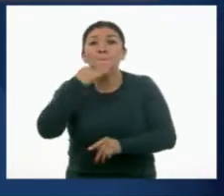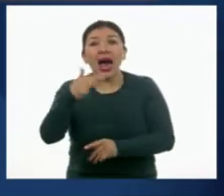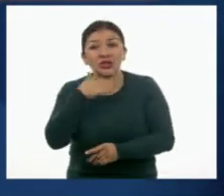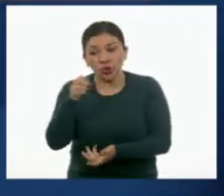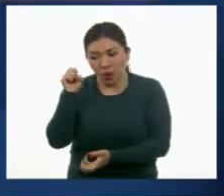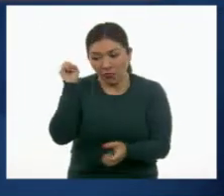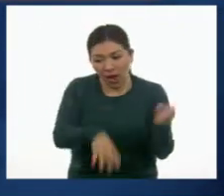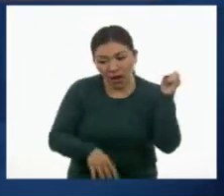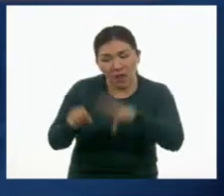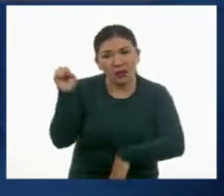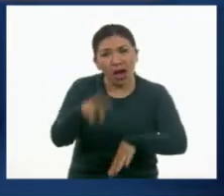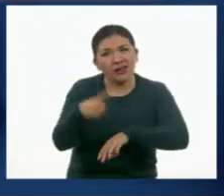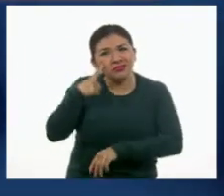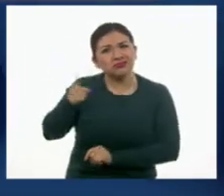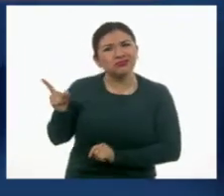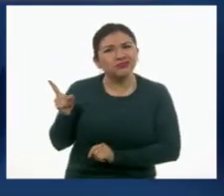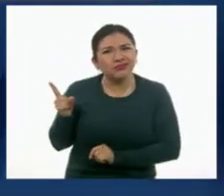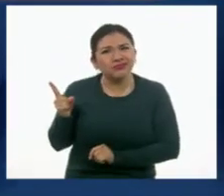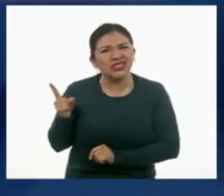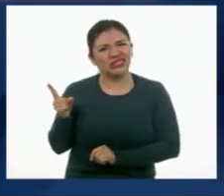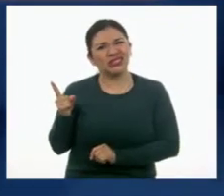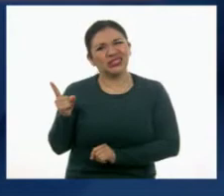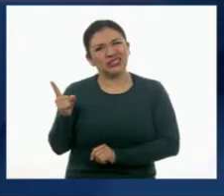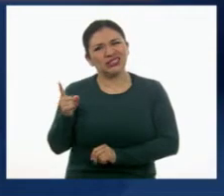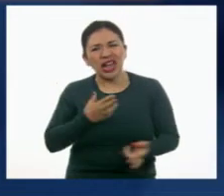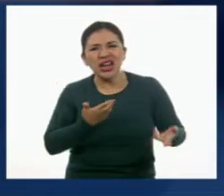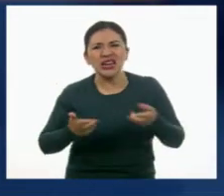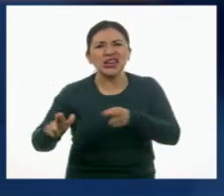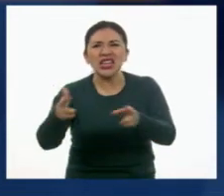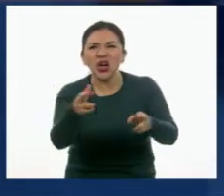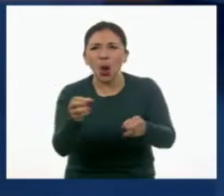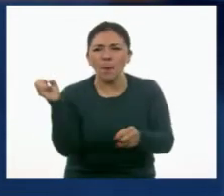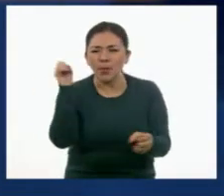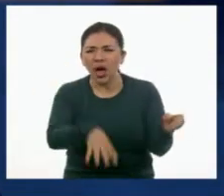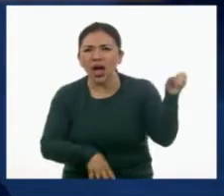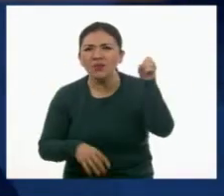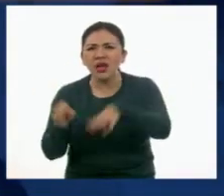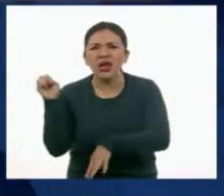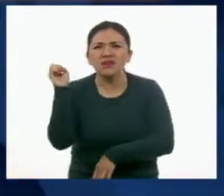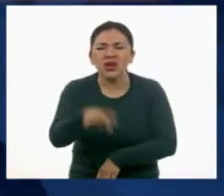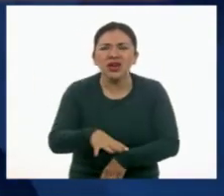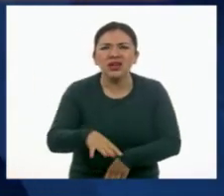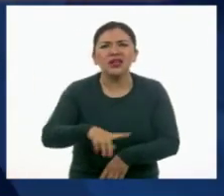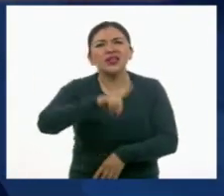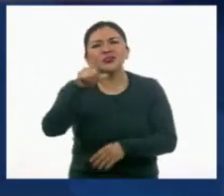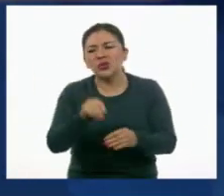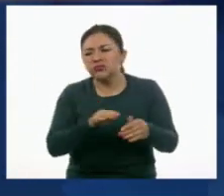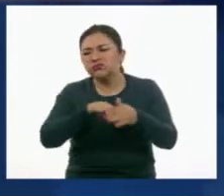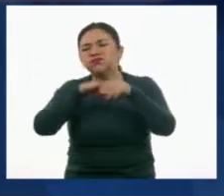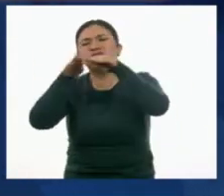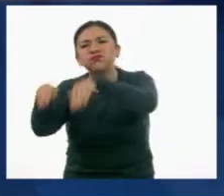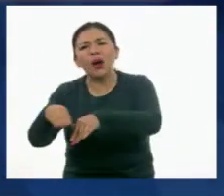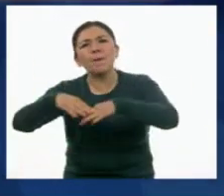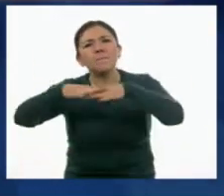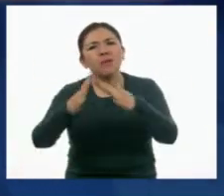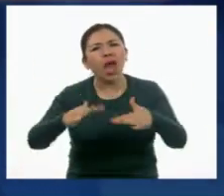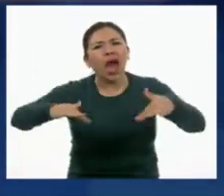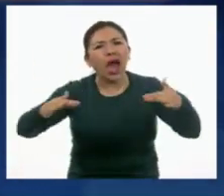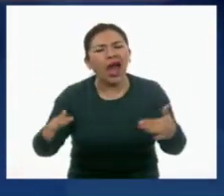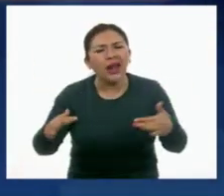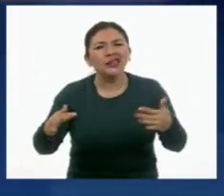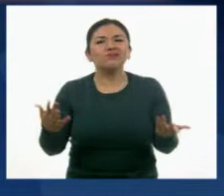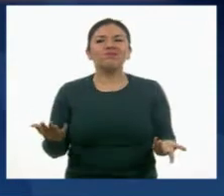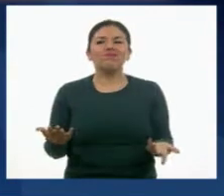vemos también cómo se está llegando basura a los ríos, al mar también, y que